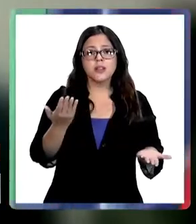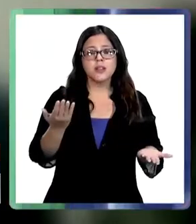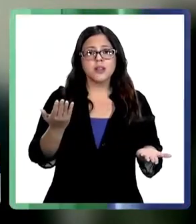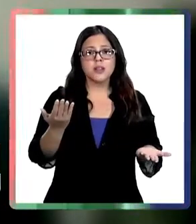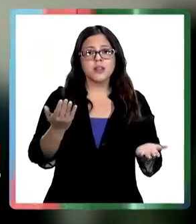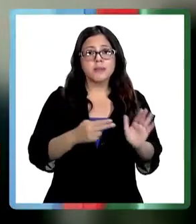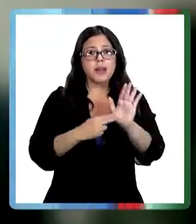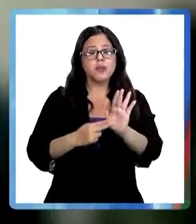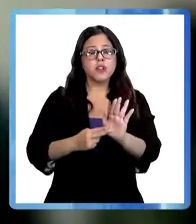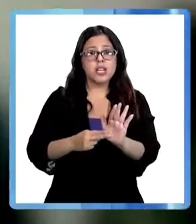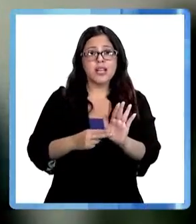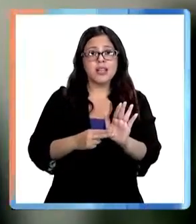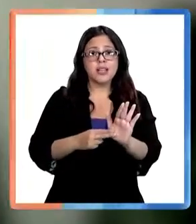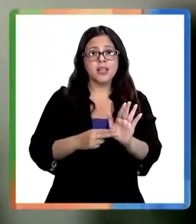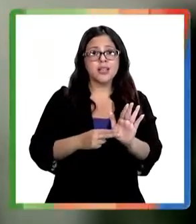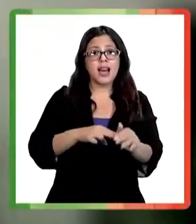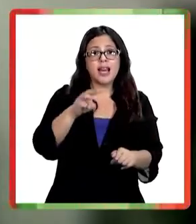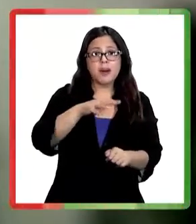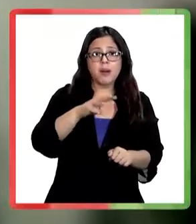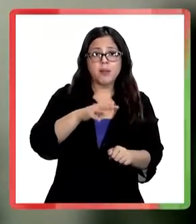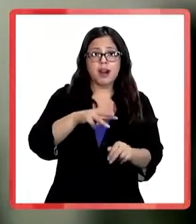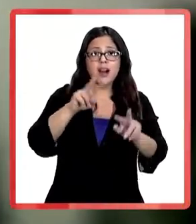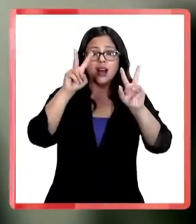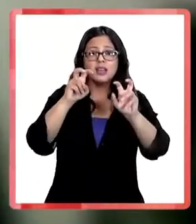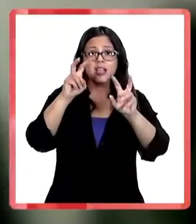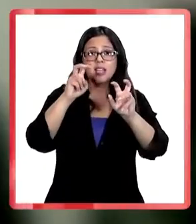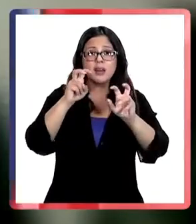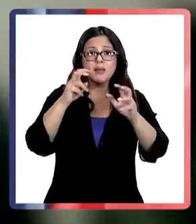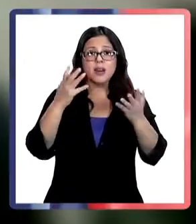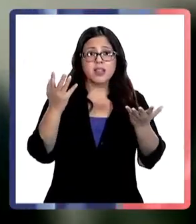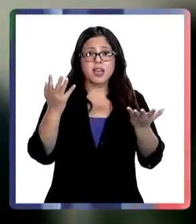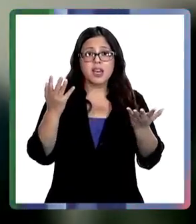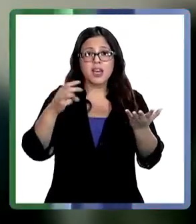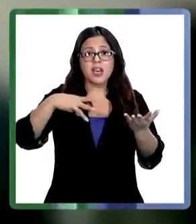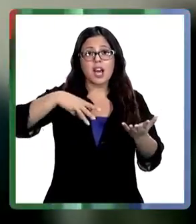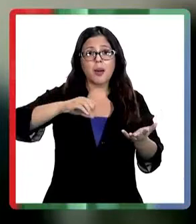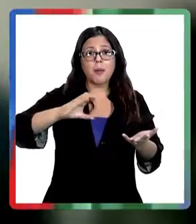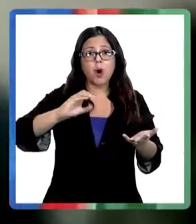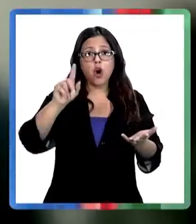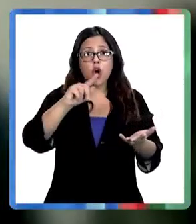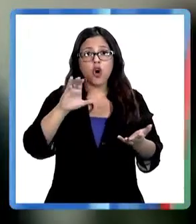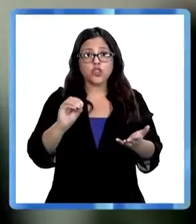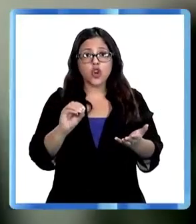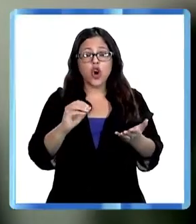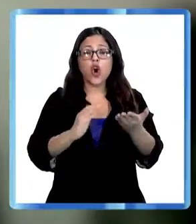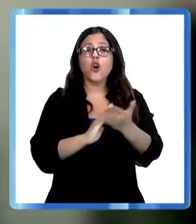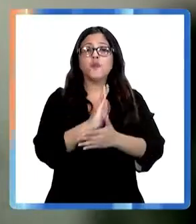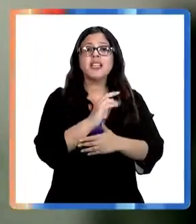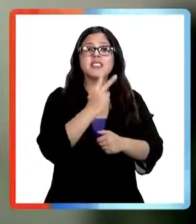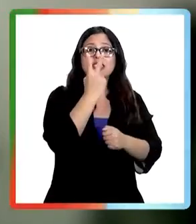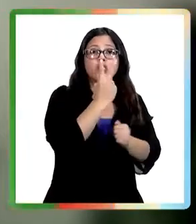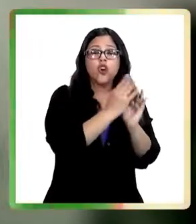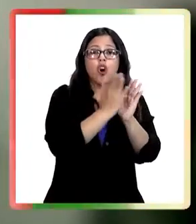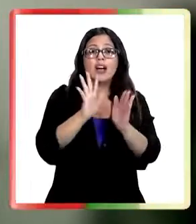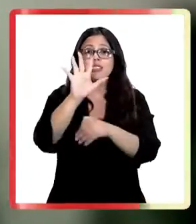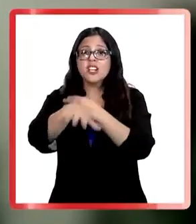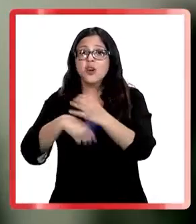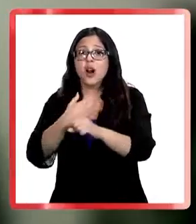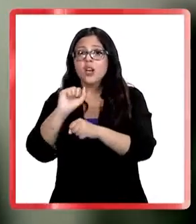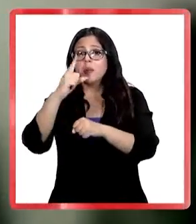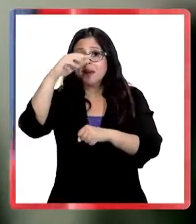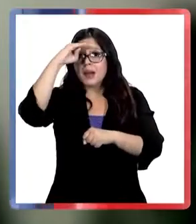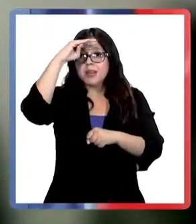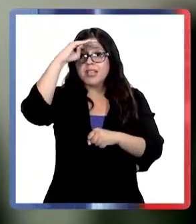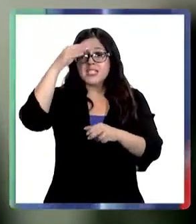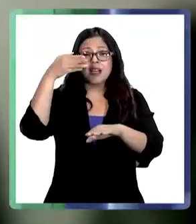poco mostrarle a las mamás, el término mocoso nace del niño entre 2 y 5 o 6 años que va a su